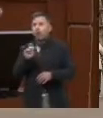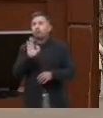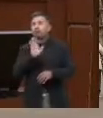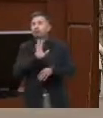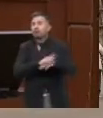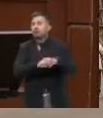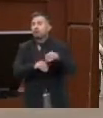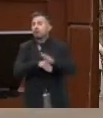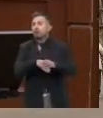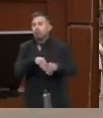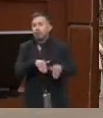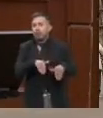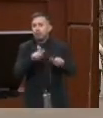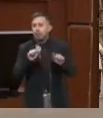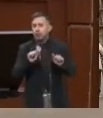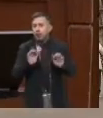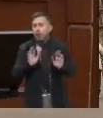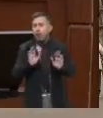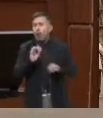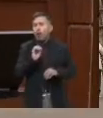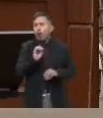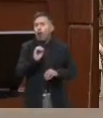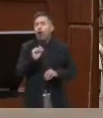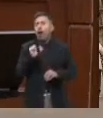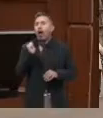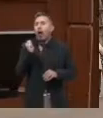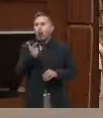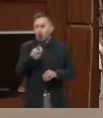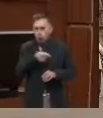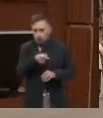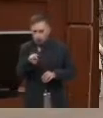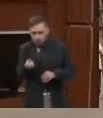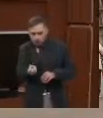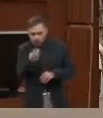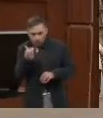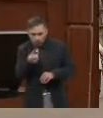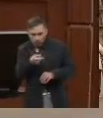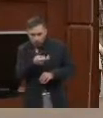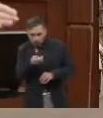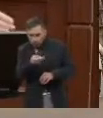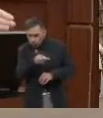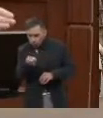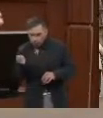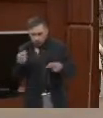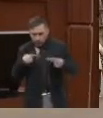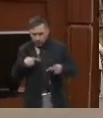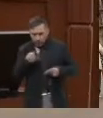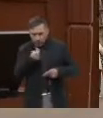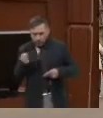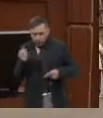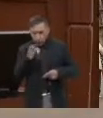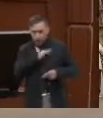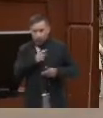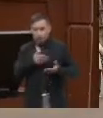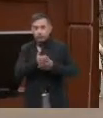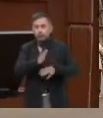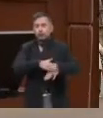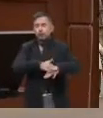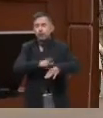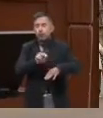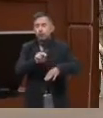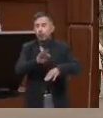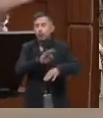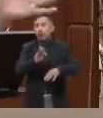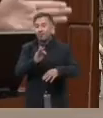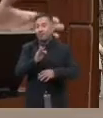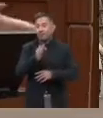acciones tendientes a tratar de suspender esta actividad de las personas famosas desde el 5 de junio